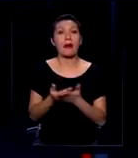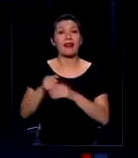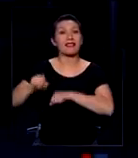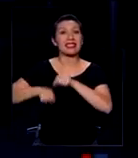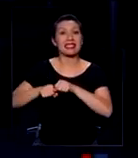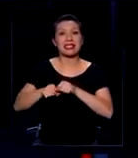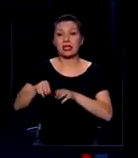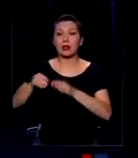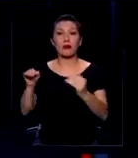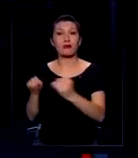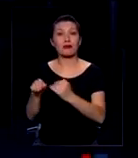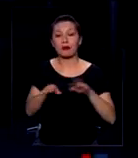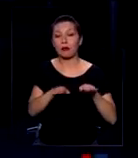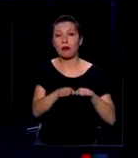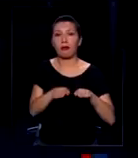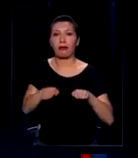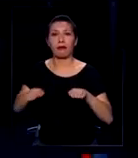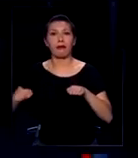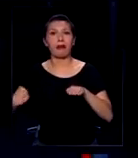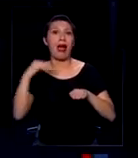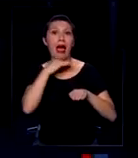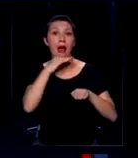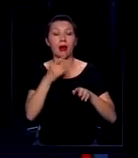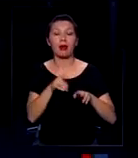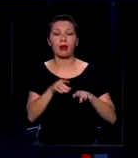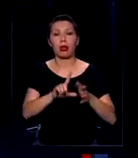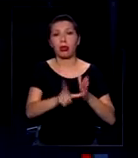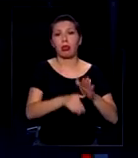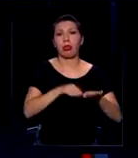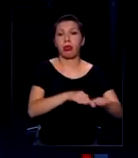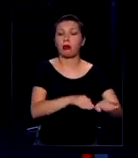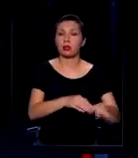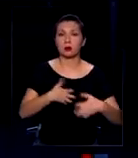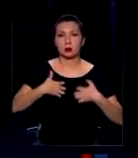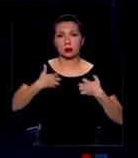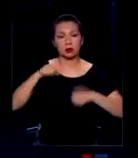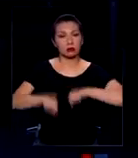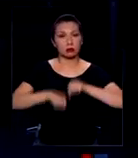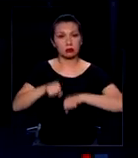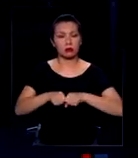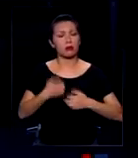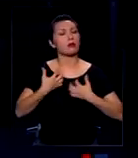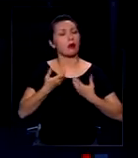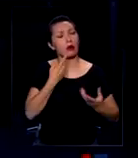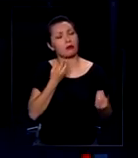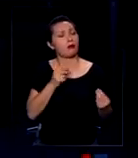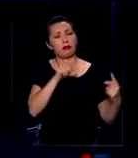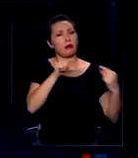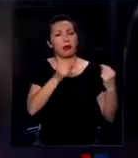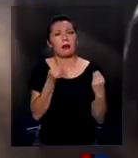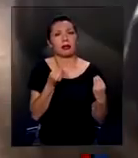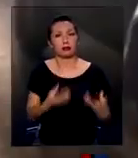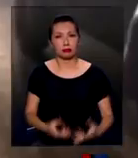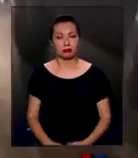para evitar el alto tráfico de esa hora, generando la indignación de un ciclista que lo increpó.